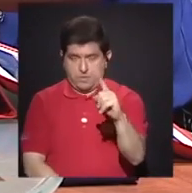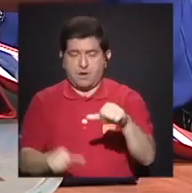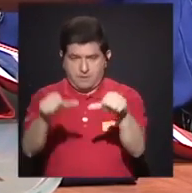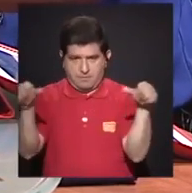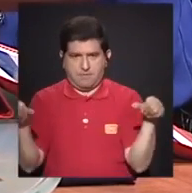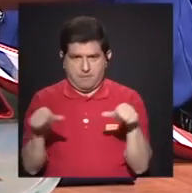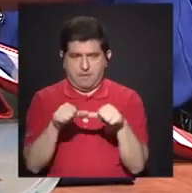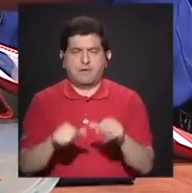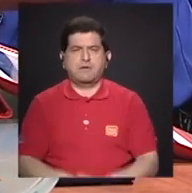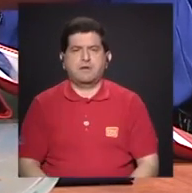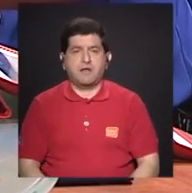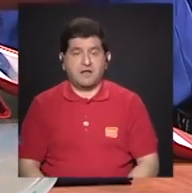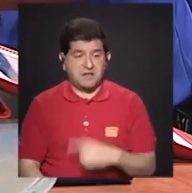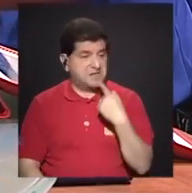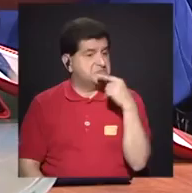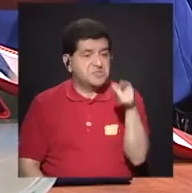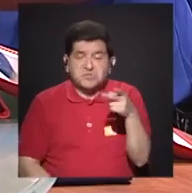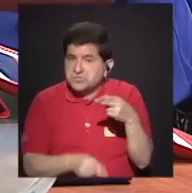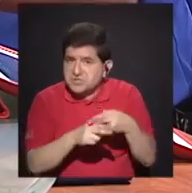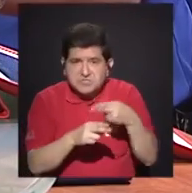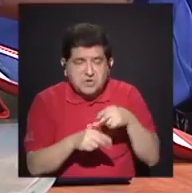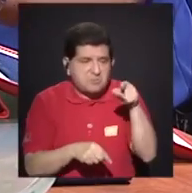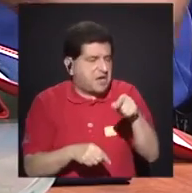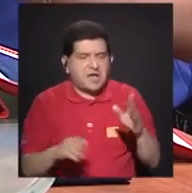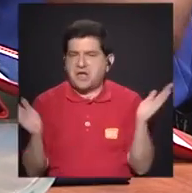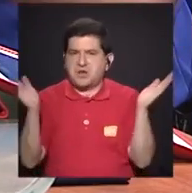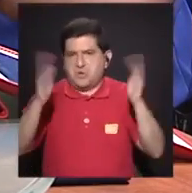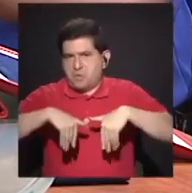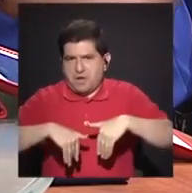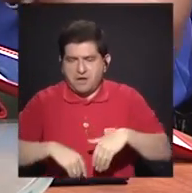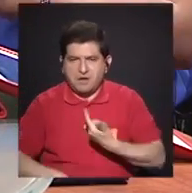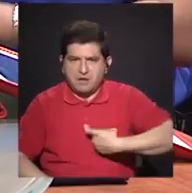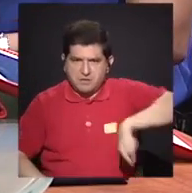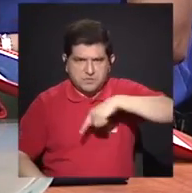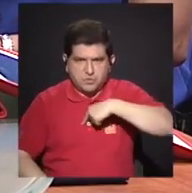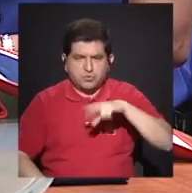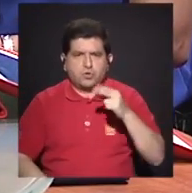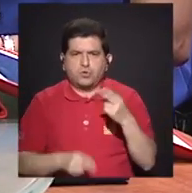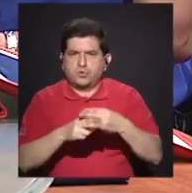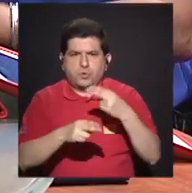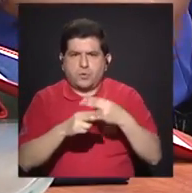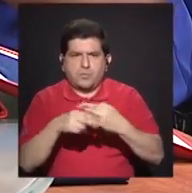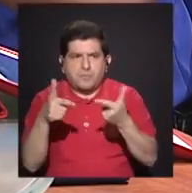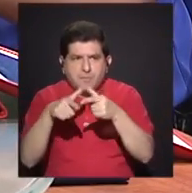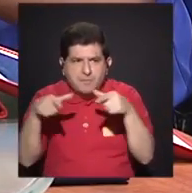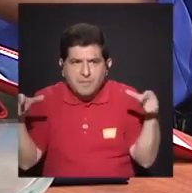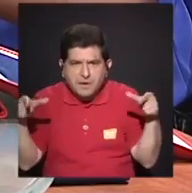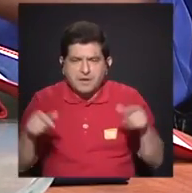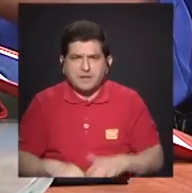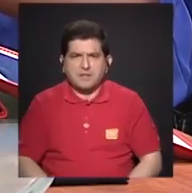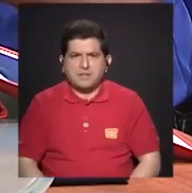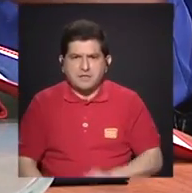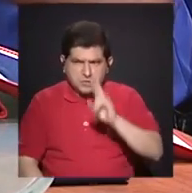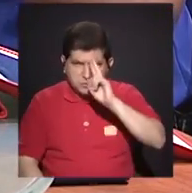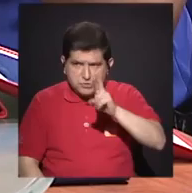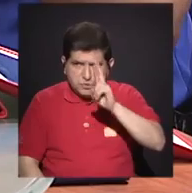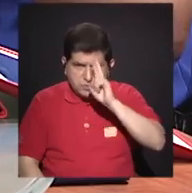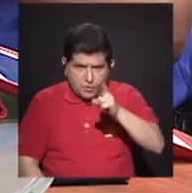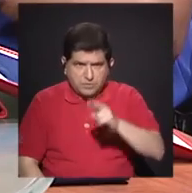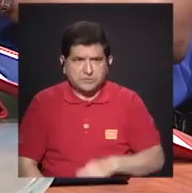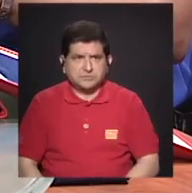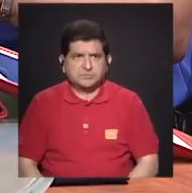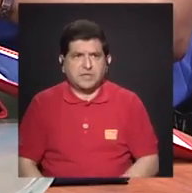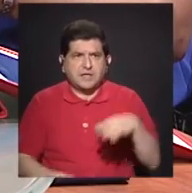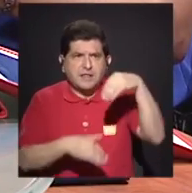decía Alejandra, lo que no se nombra no existe. Si las mujeres no estamos nombradas en el lenguaje, si no se reconoce que poco a poco